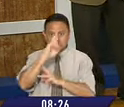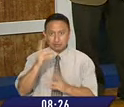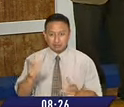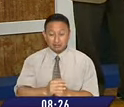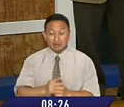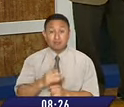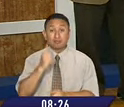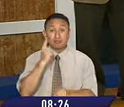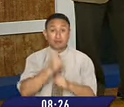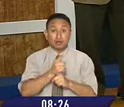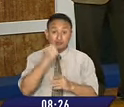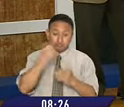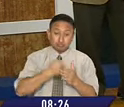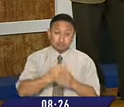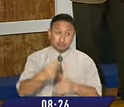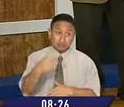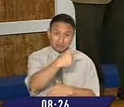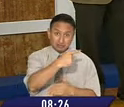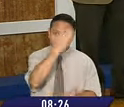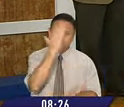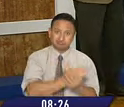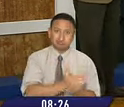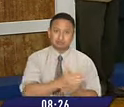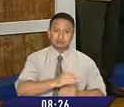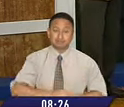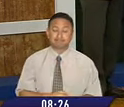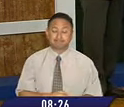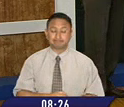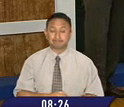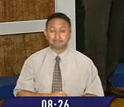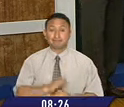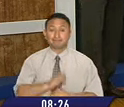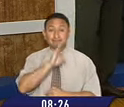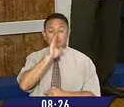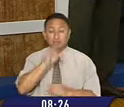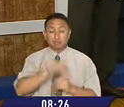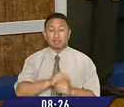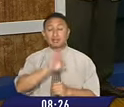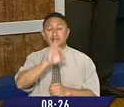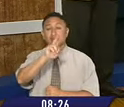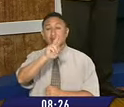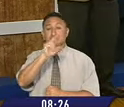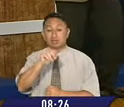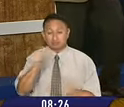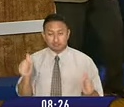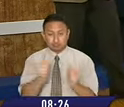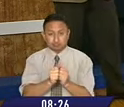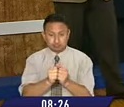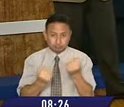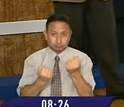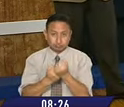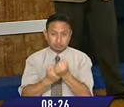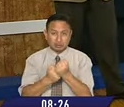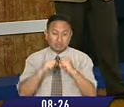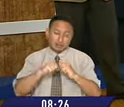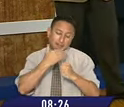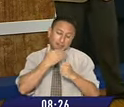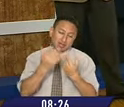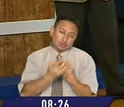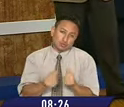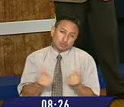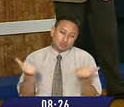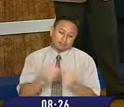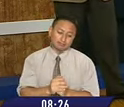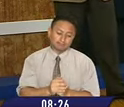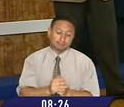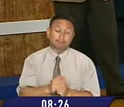luchar para que estas cosas vayan mejorando. Y siempre TVC lucha junto a ustedes para que tengan mejores días y todo se solucione. Seguramente el